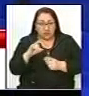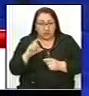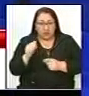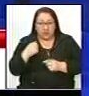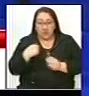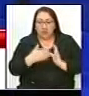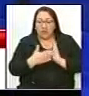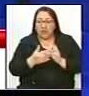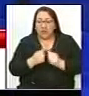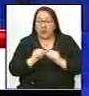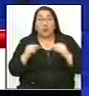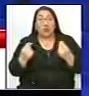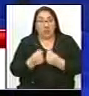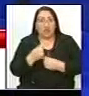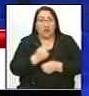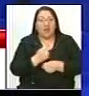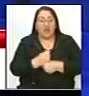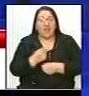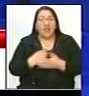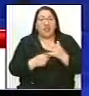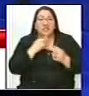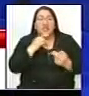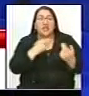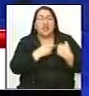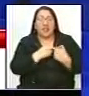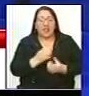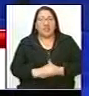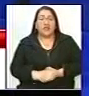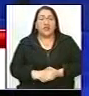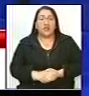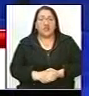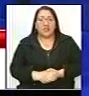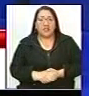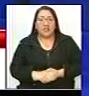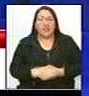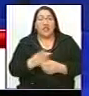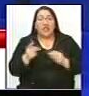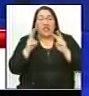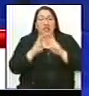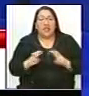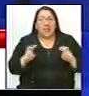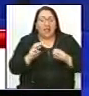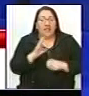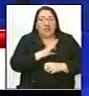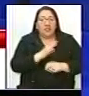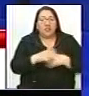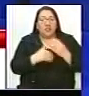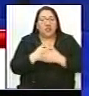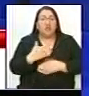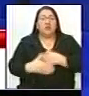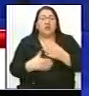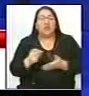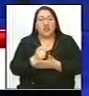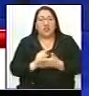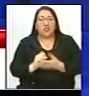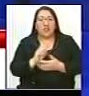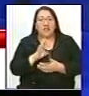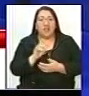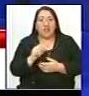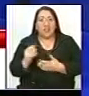Nos referimos al grupo de trabajo que está encargado de investigar y fiscalizar los procesos de contrataciones,